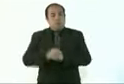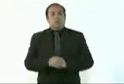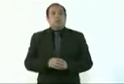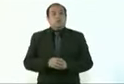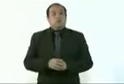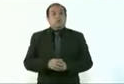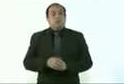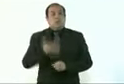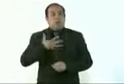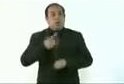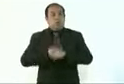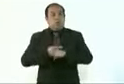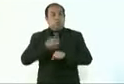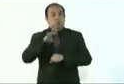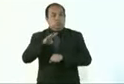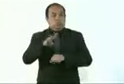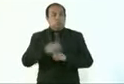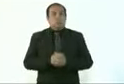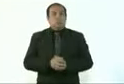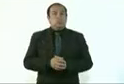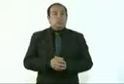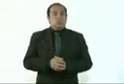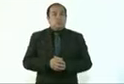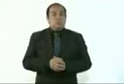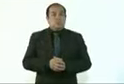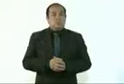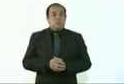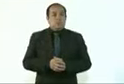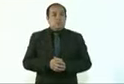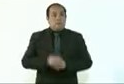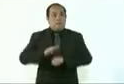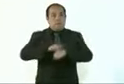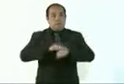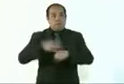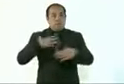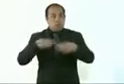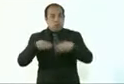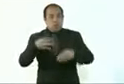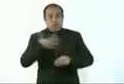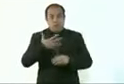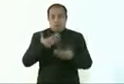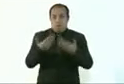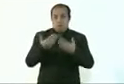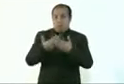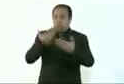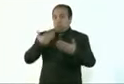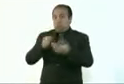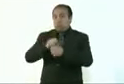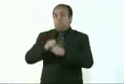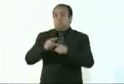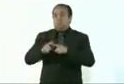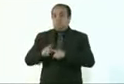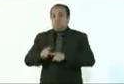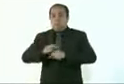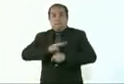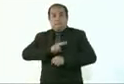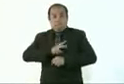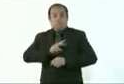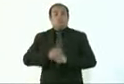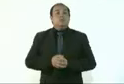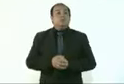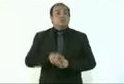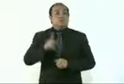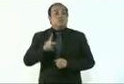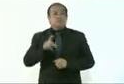enfermedad de COVID-19, tiene la característica de ser mucho más contagiosa que otras variantes. Sin embargo, hasta ahora no ha generado la